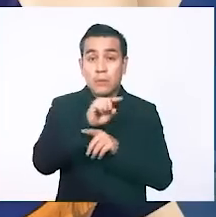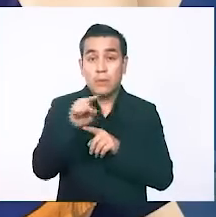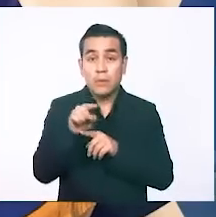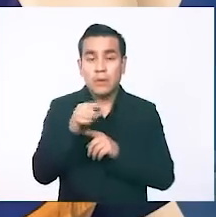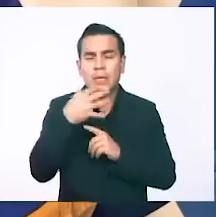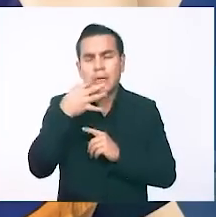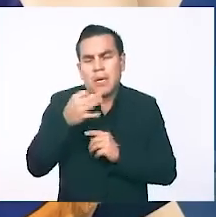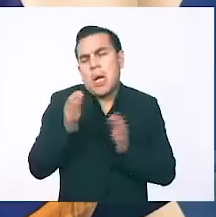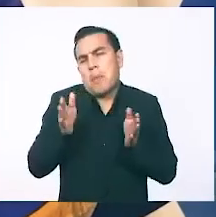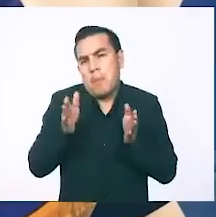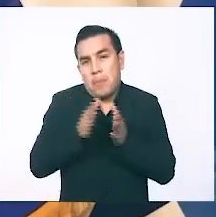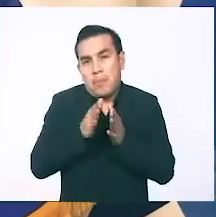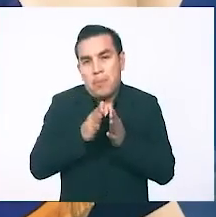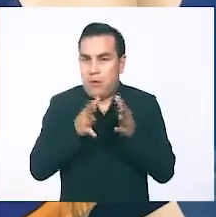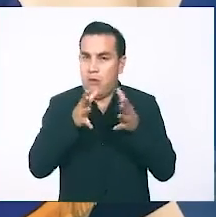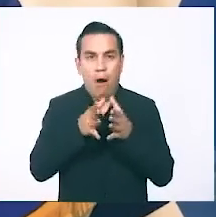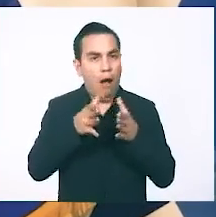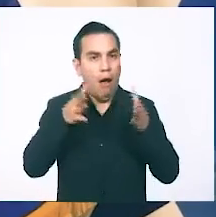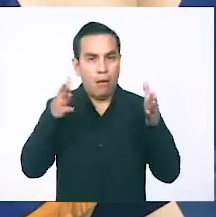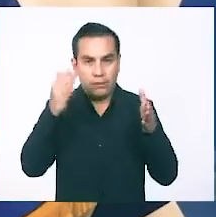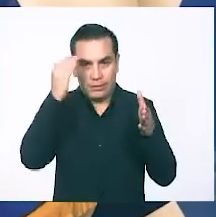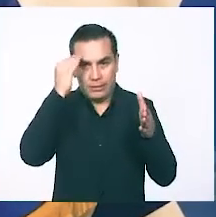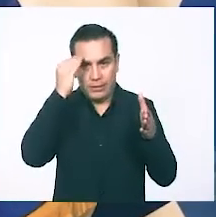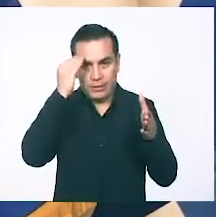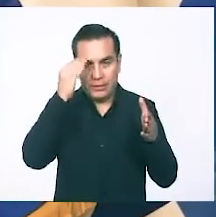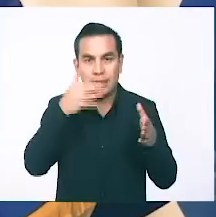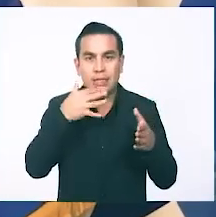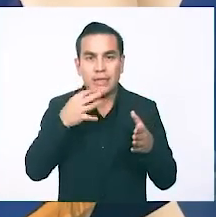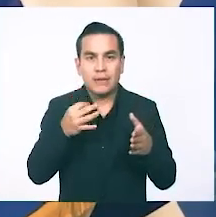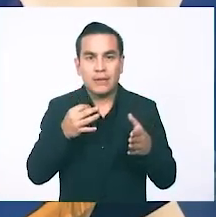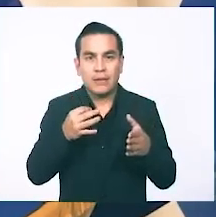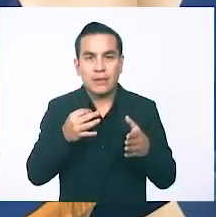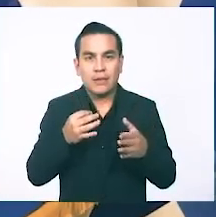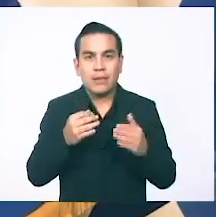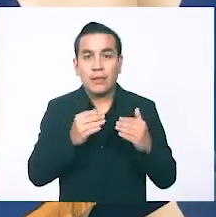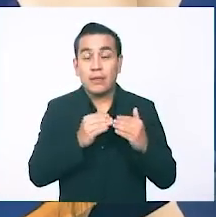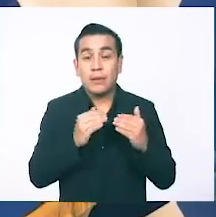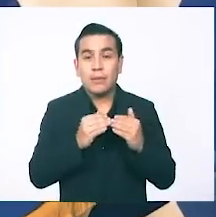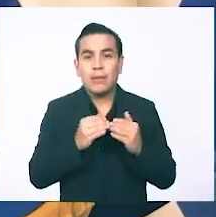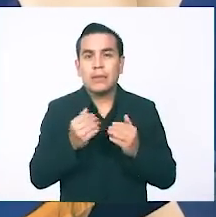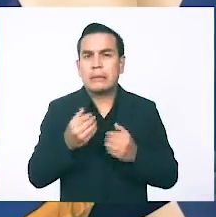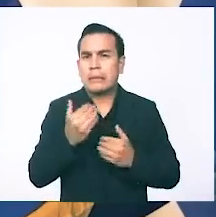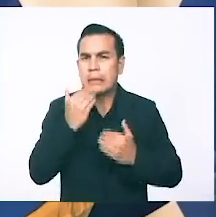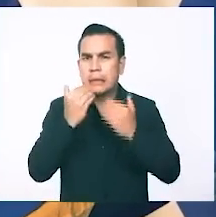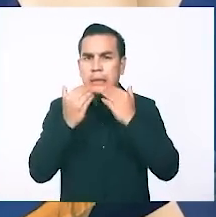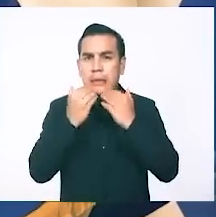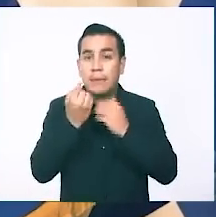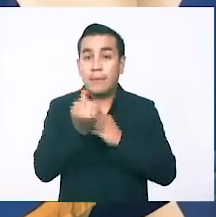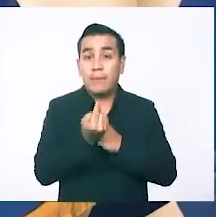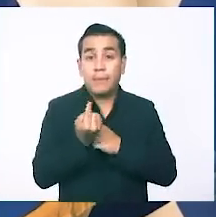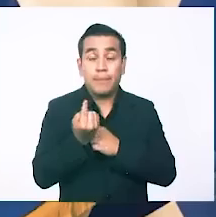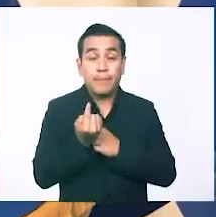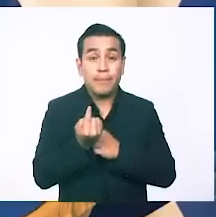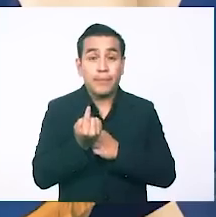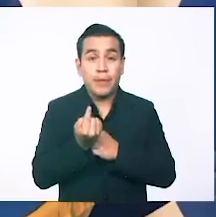más pequeños, no. Somos chiquitos, somos del tamaño de Delaware, como le dije yo a secretario